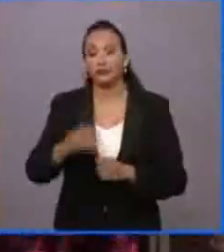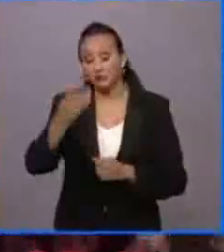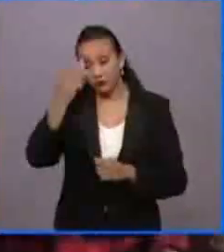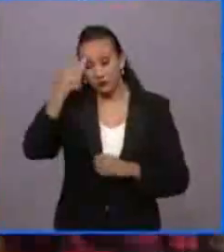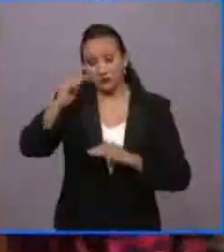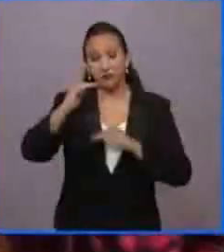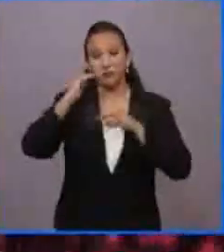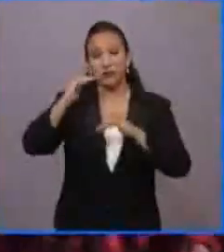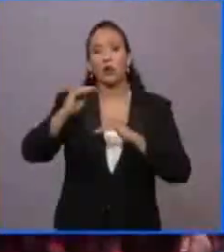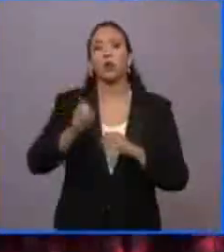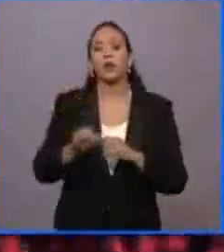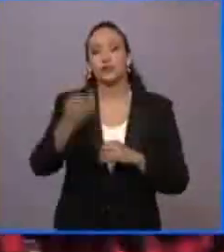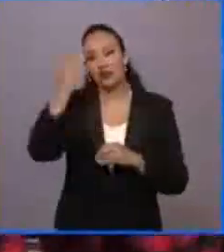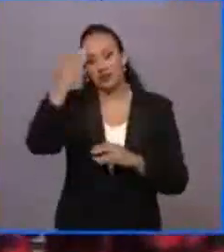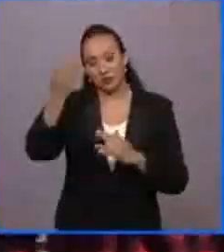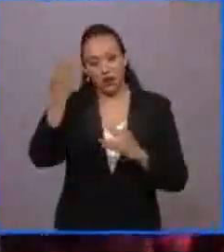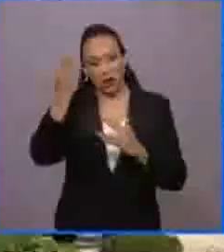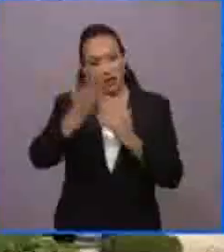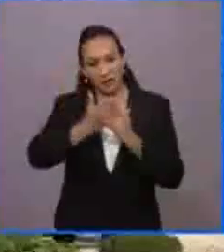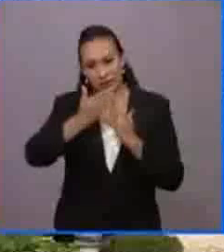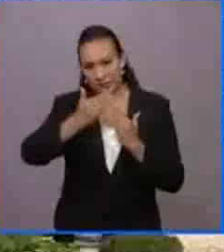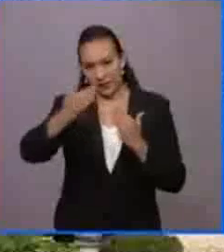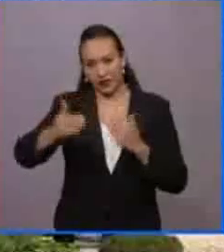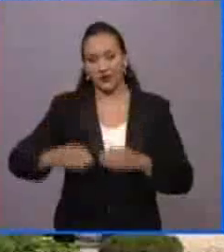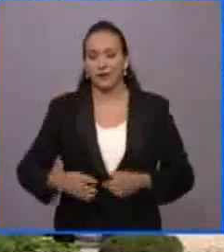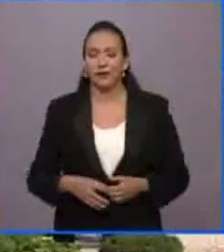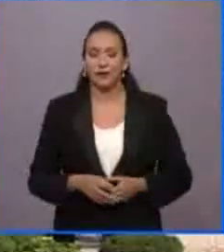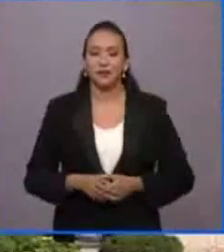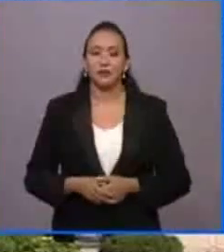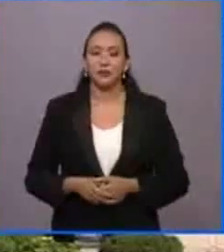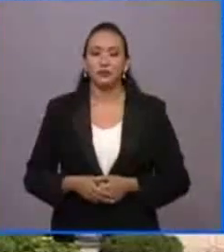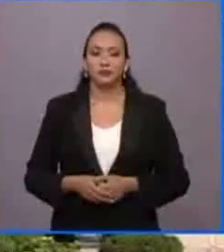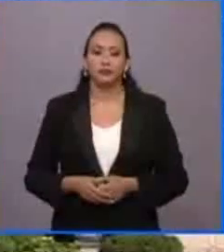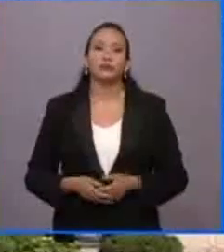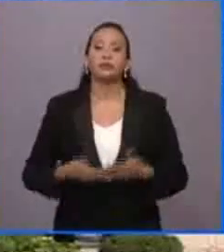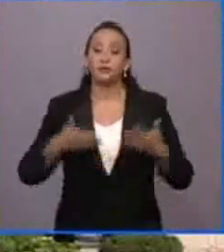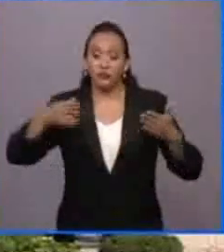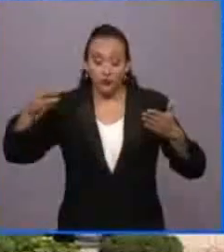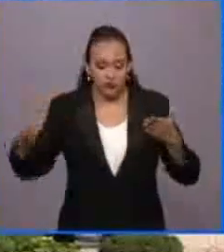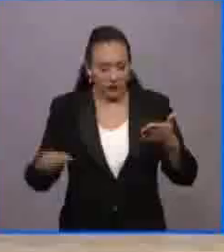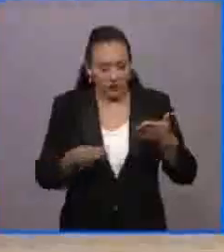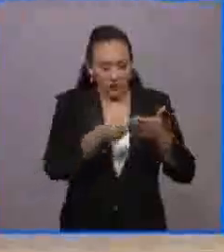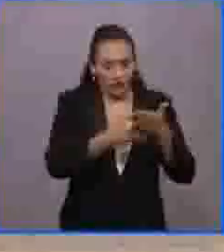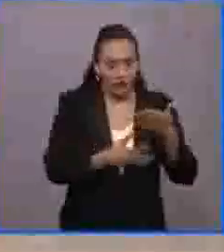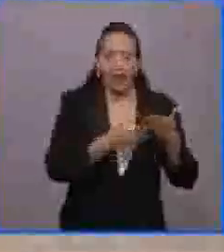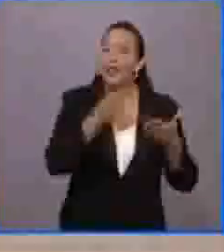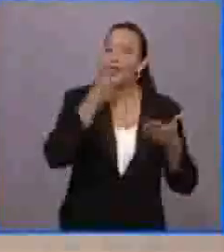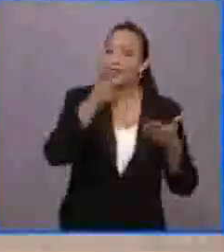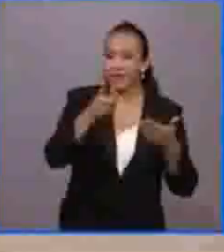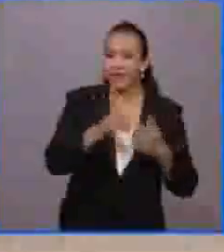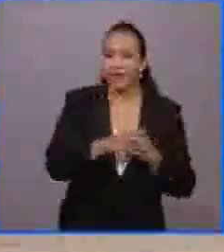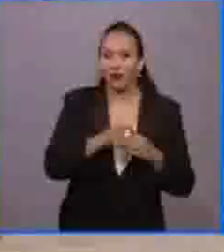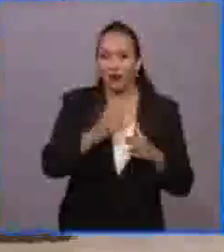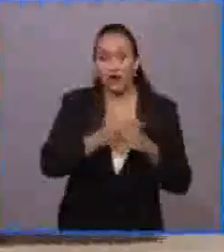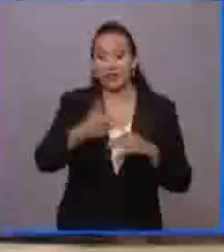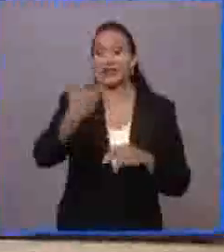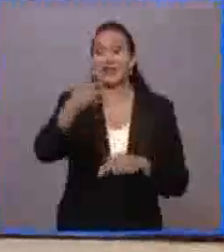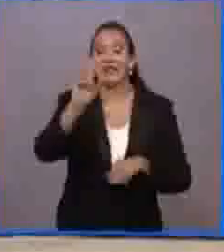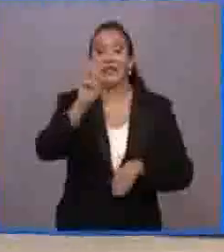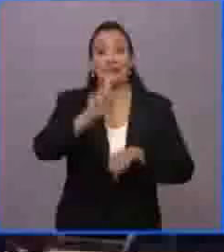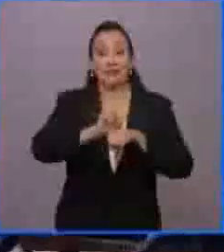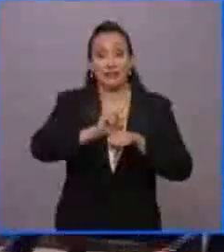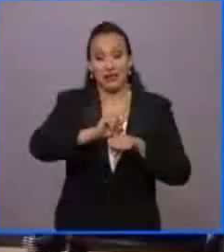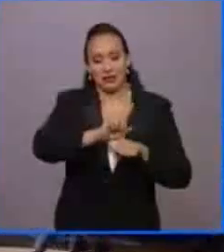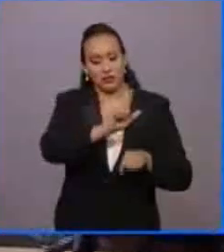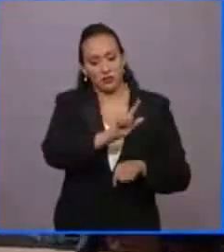exceder de la mitad del plazo previsto originalmente. Por extensión, invalidó la porción hasta de 10 días